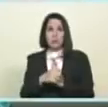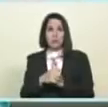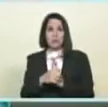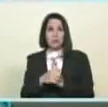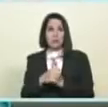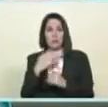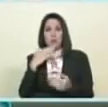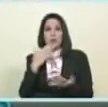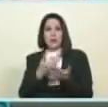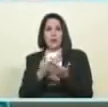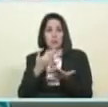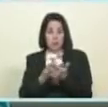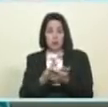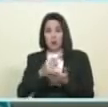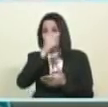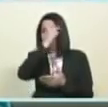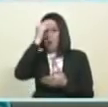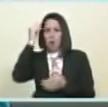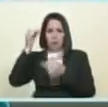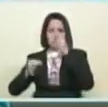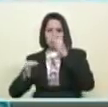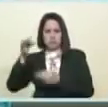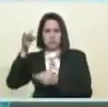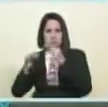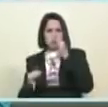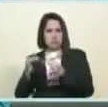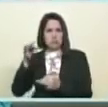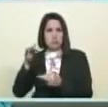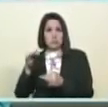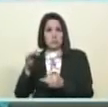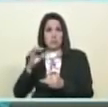y a petición de Julio Borges y de Freddy Guevara,